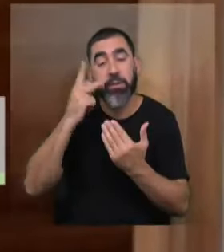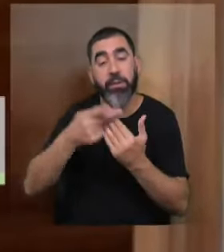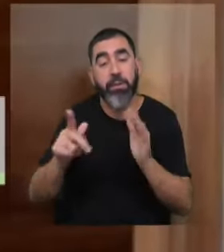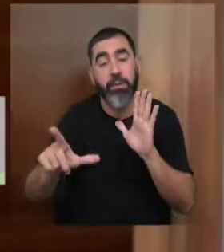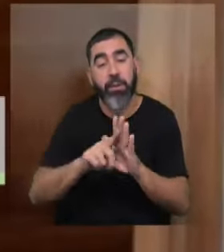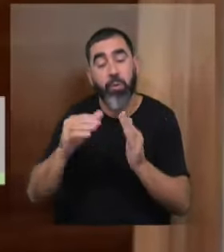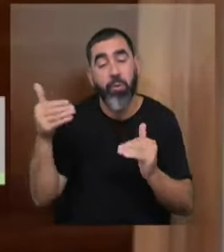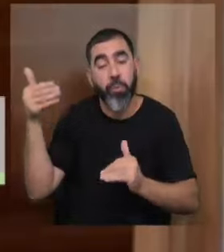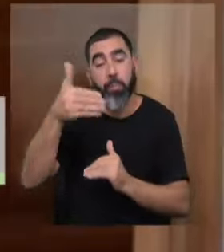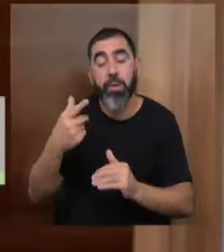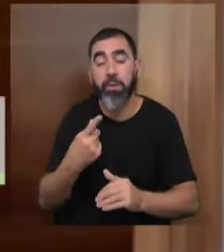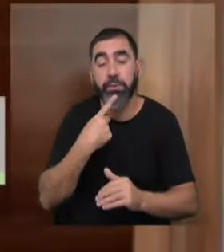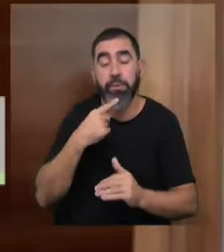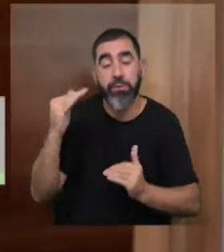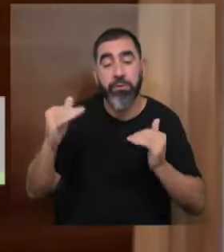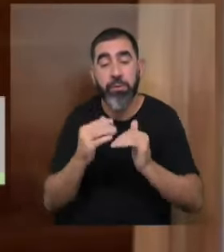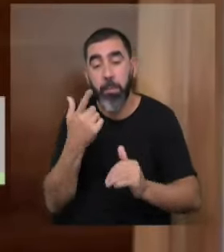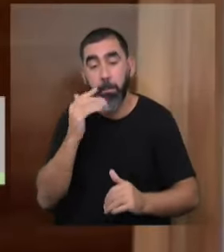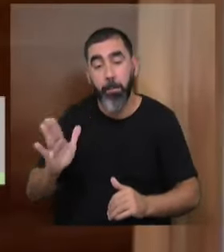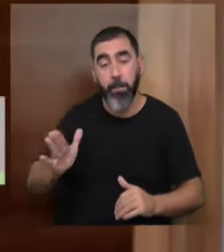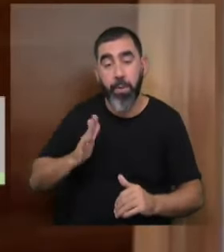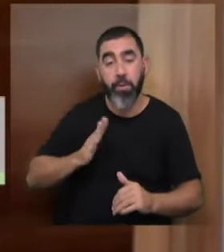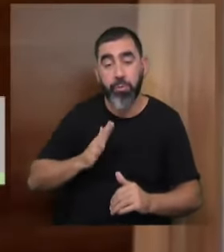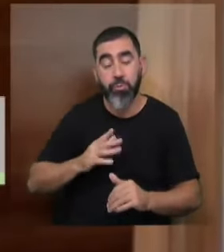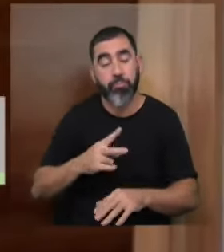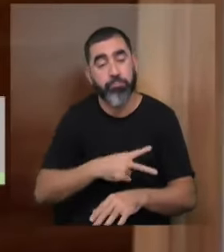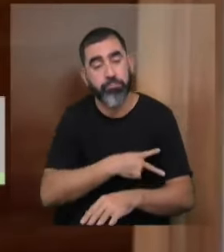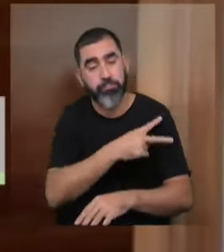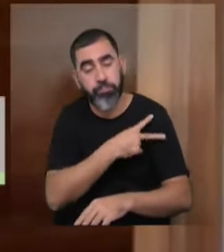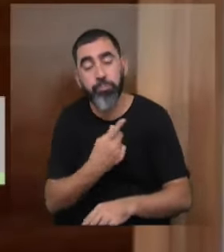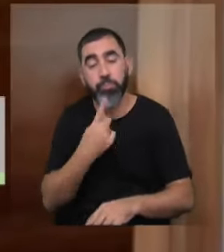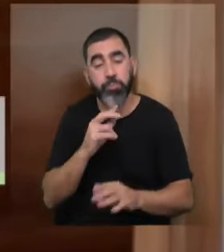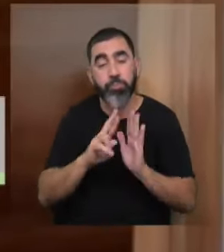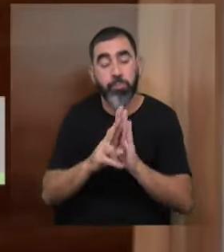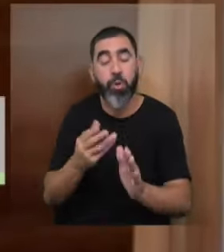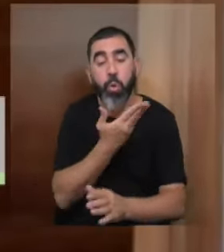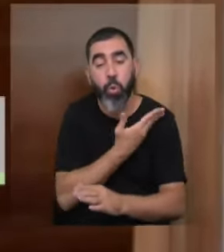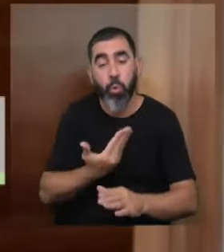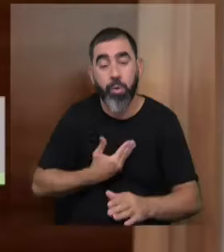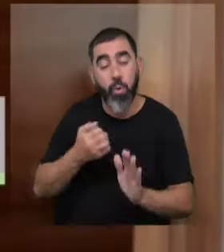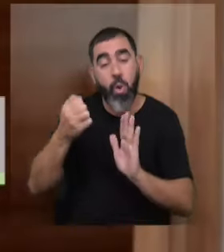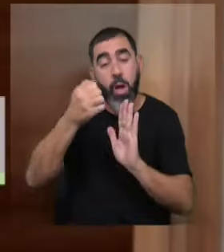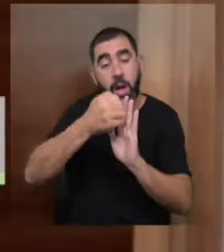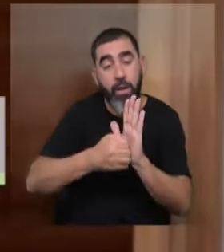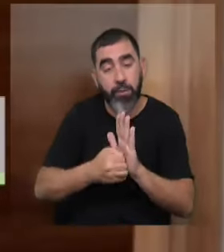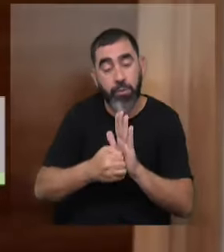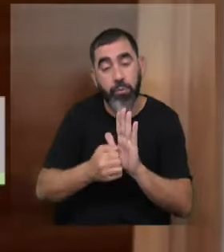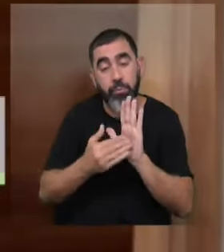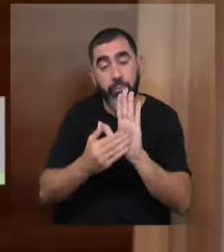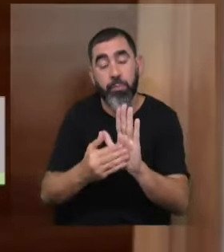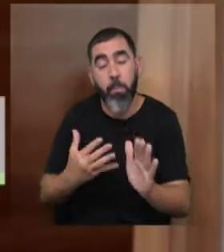de participación política paritaria, cargos, representación política y gobierno. El articulado presentado por